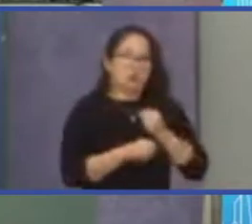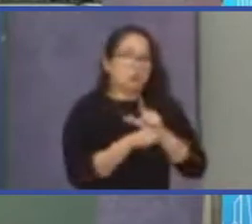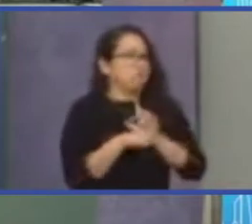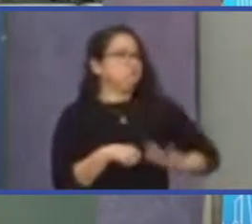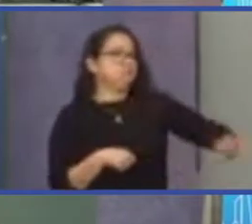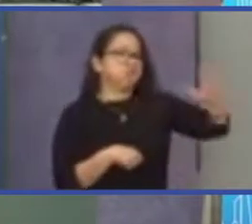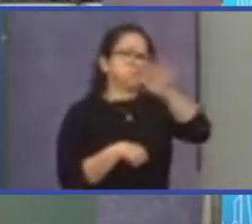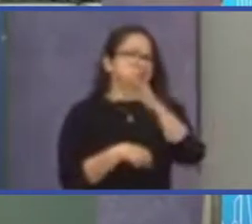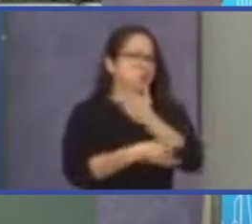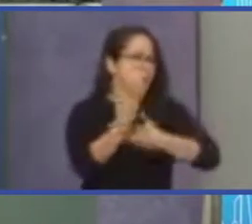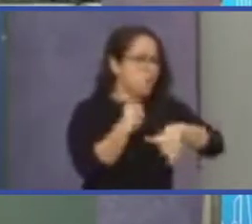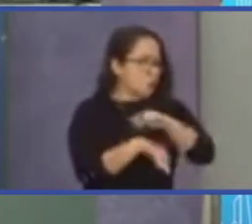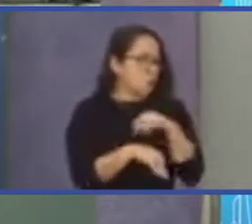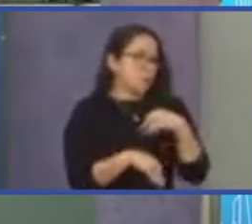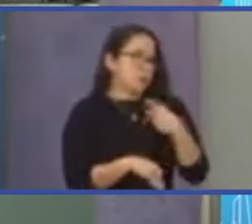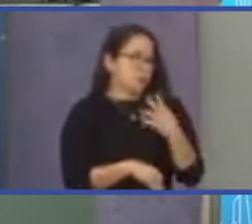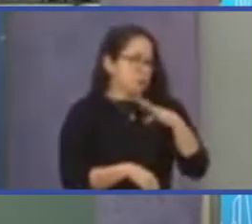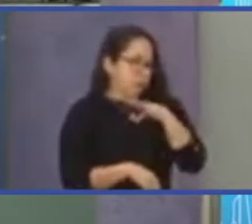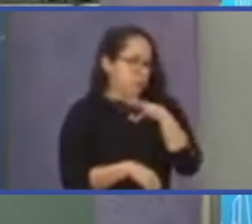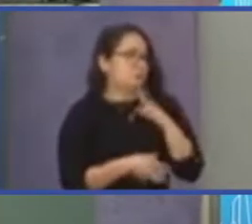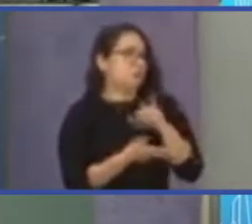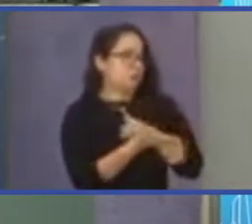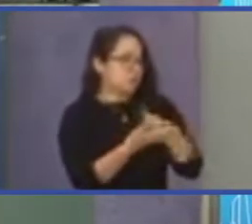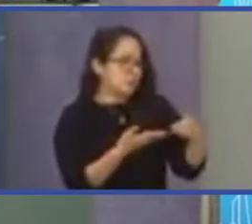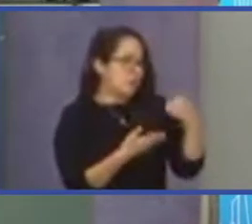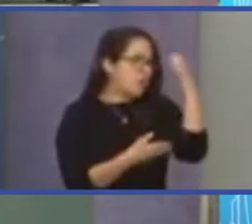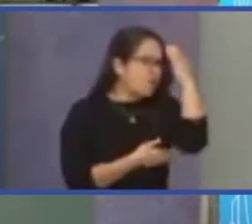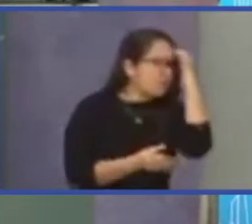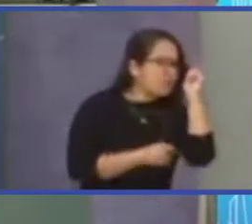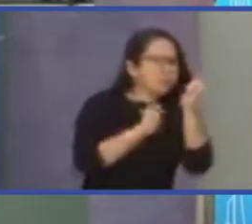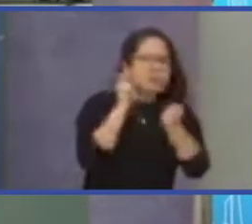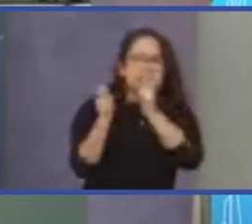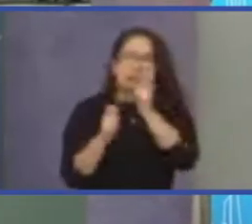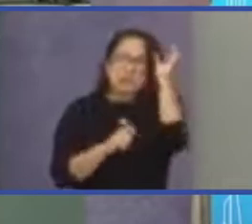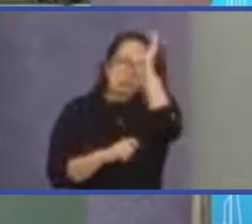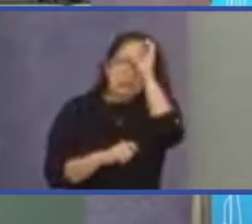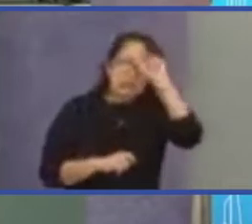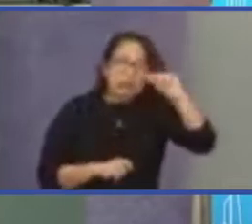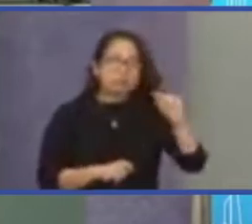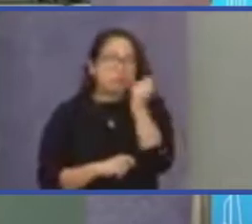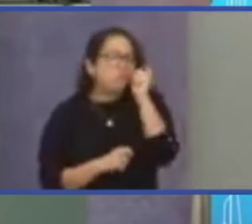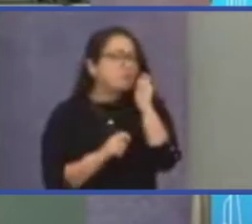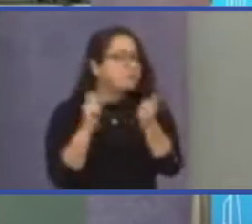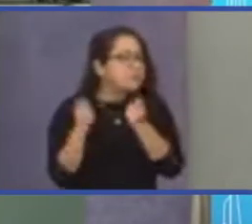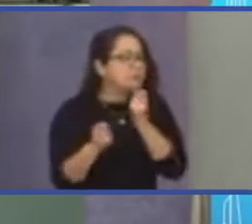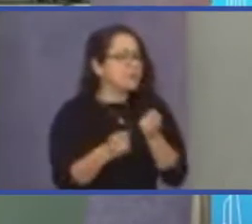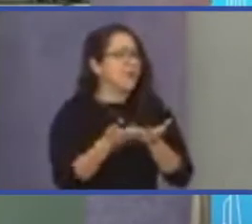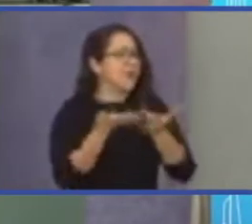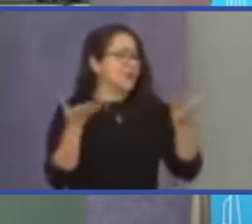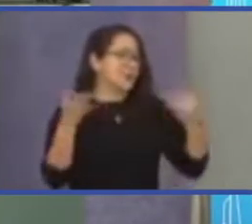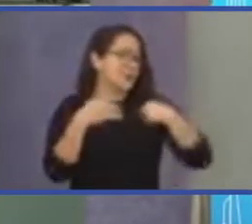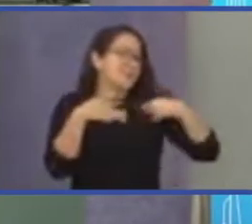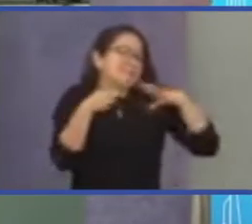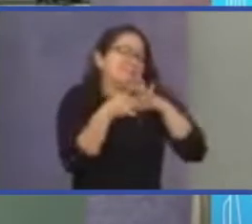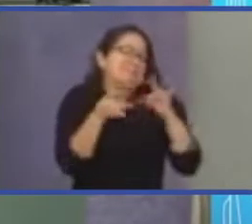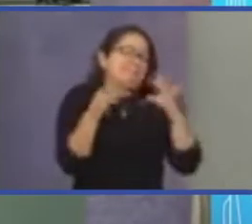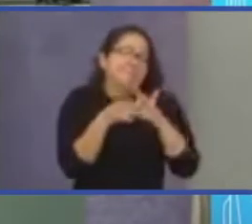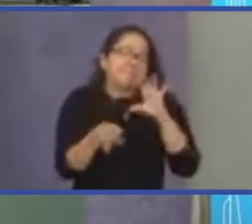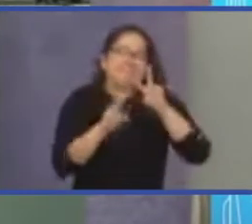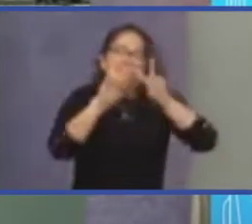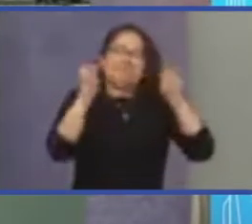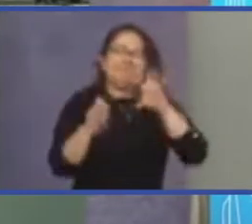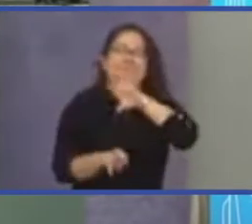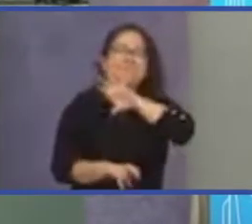a saber sobre la ciencia y la tecnología. Entonces les voy a contar sobre un tema que a mí me apasiona. De hecho fue